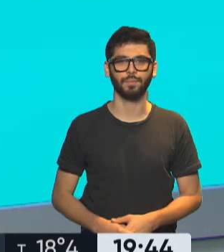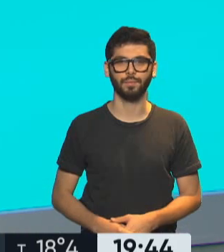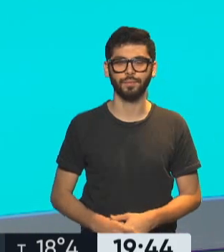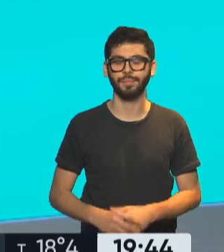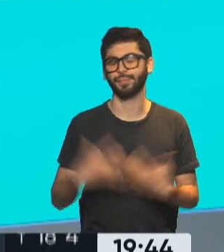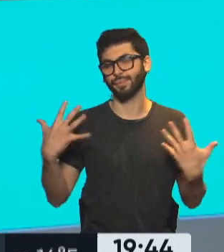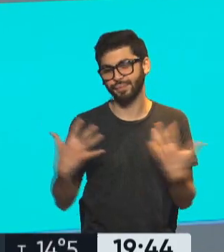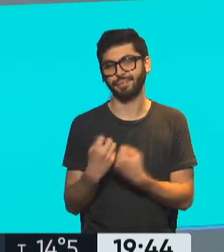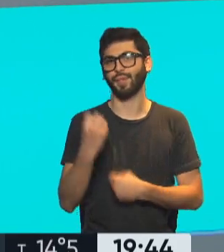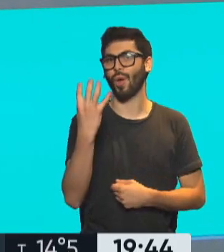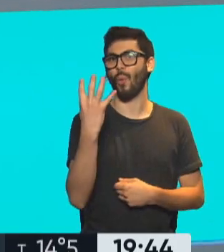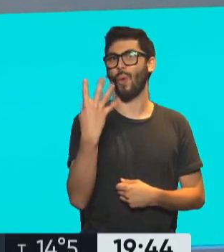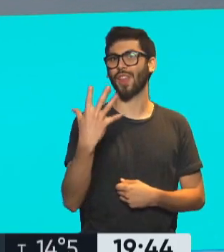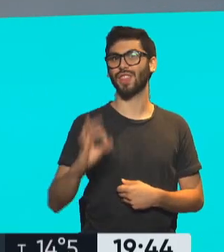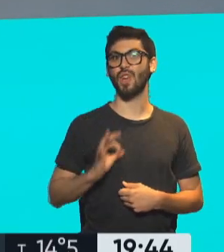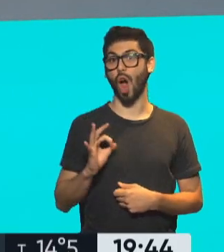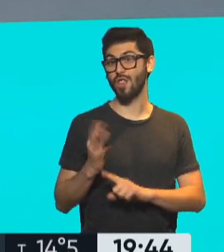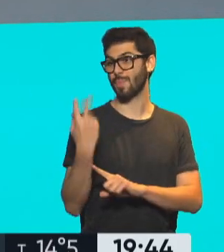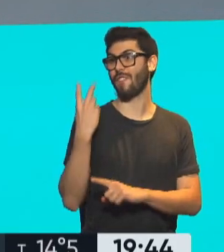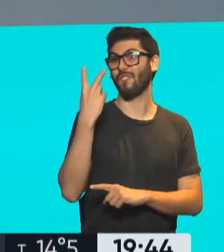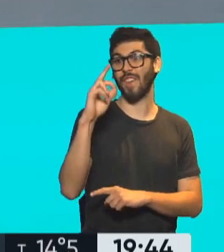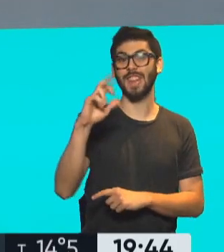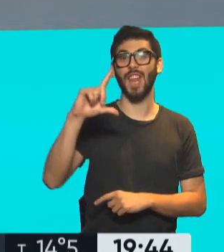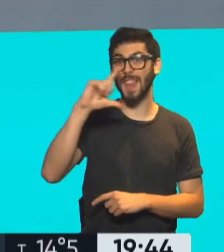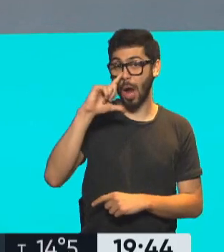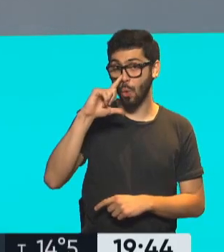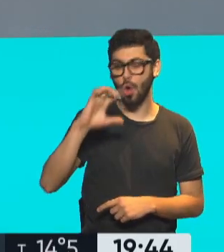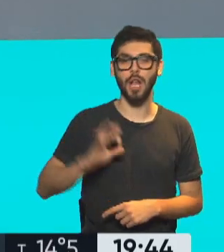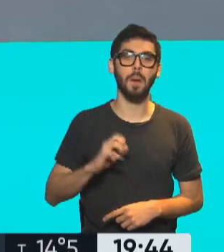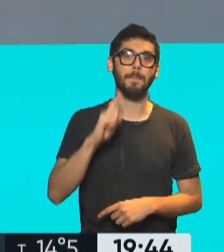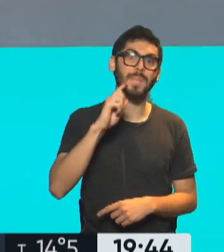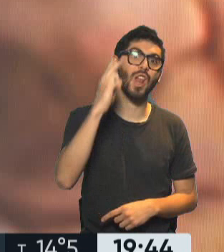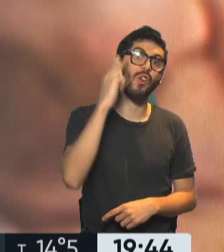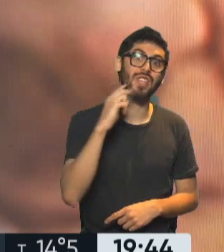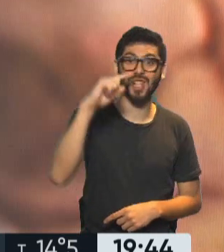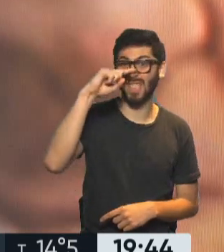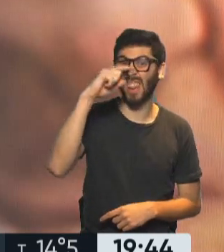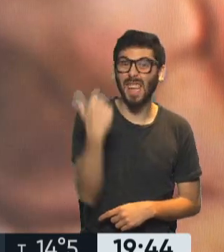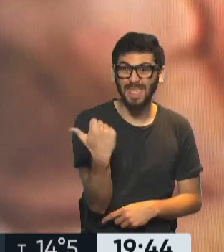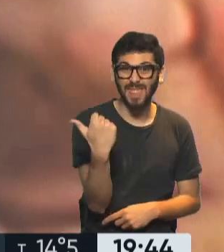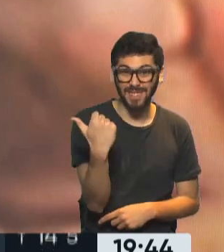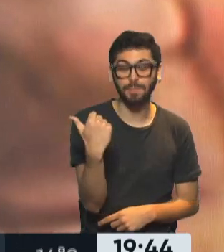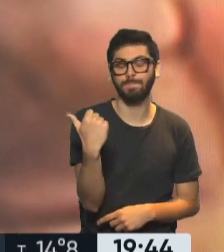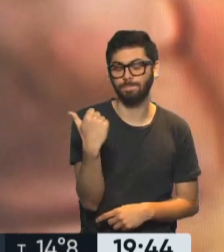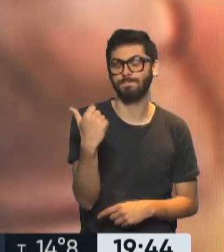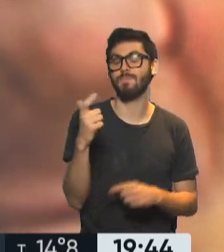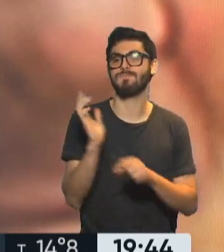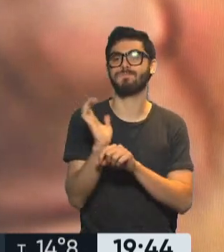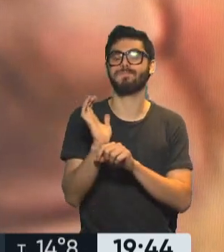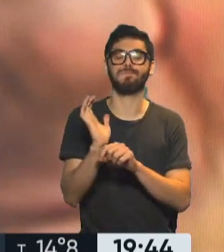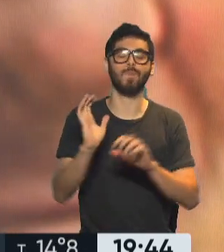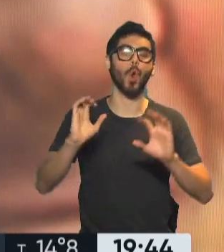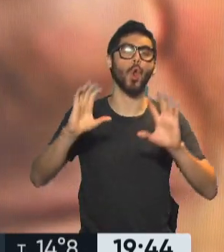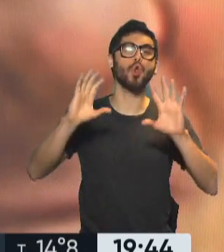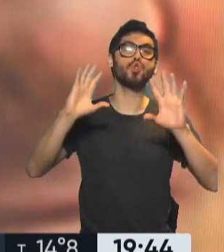Se cumplen 45 años desde aquel 20 de julio del año 1976, lo que conocemos como la noche del apagón.